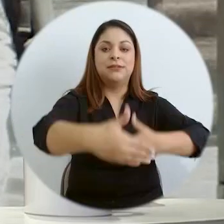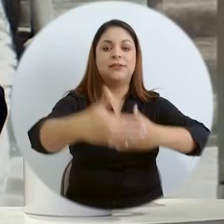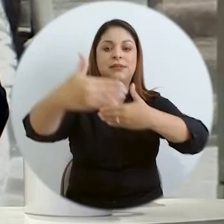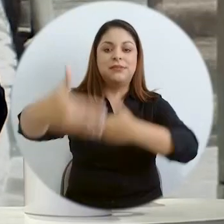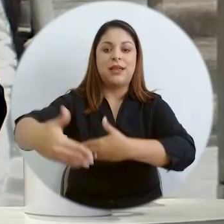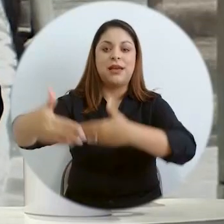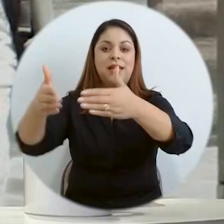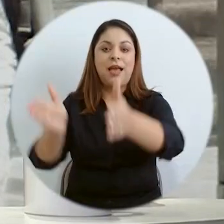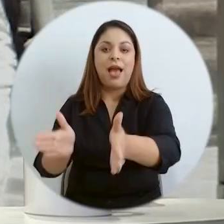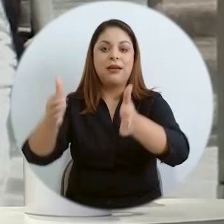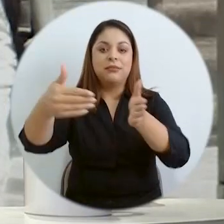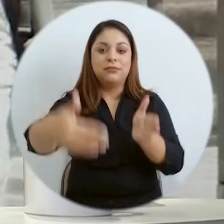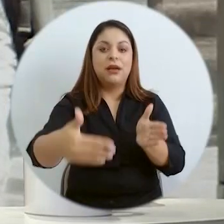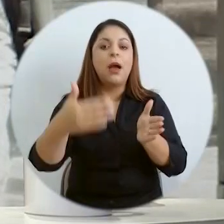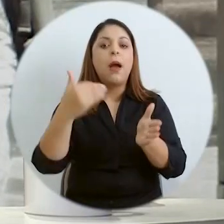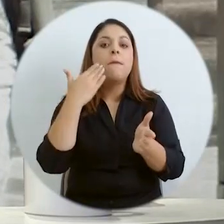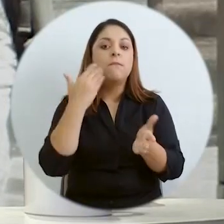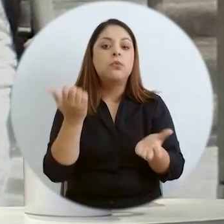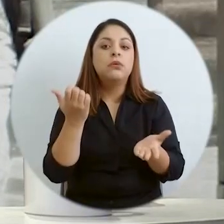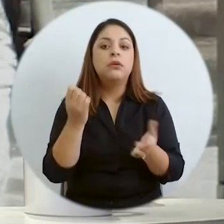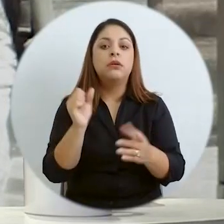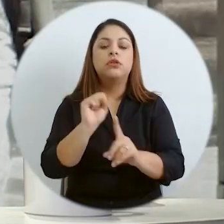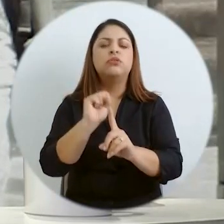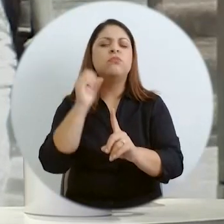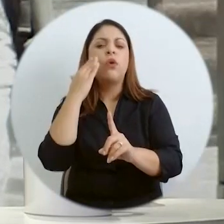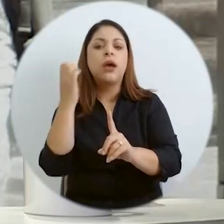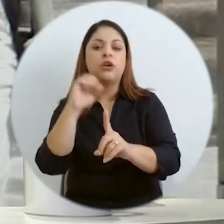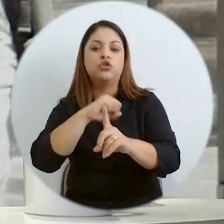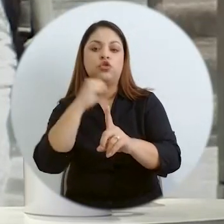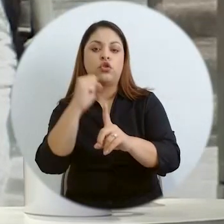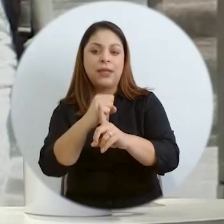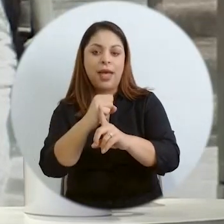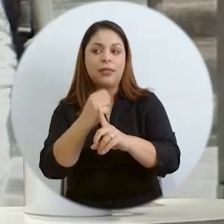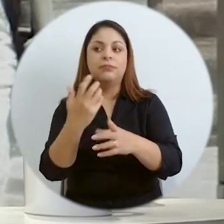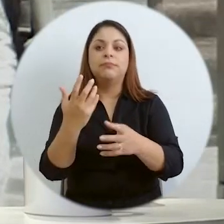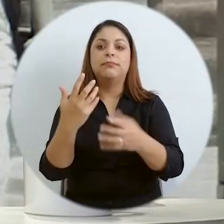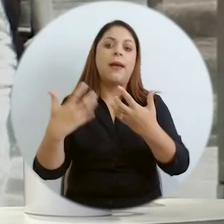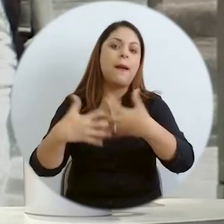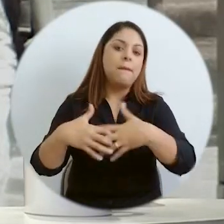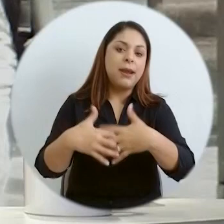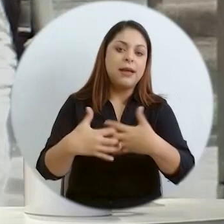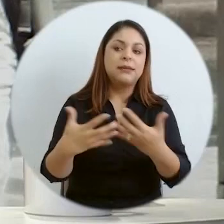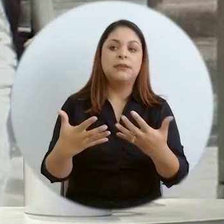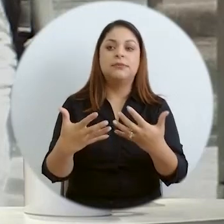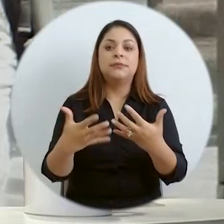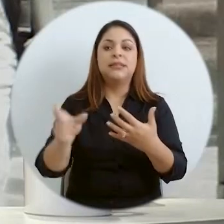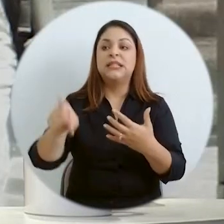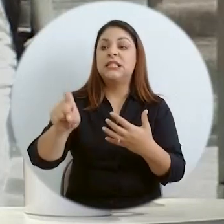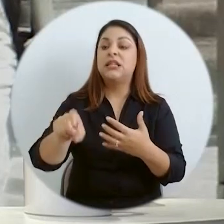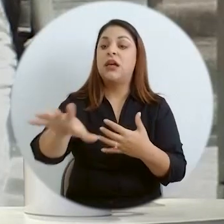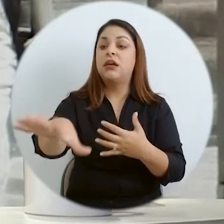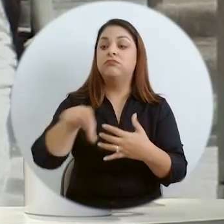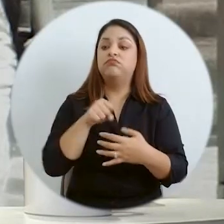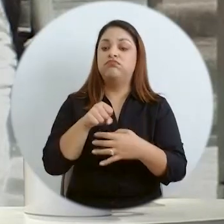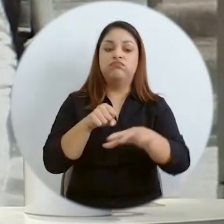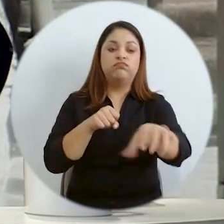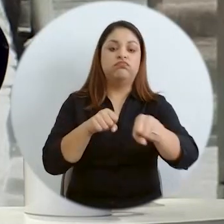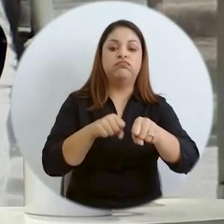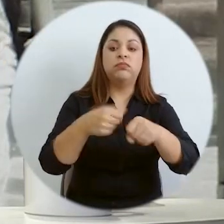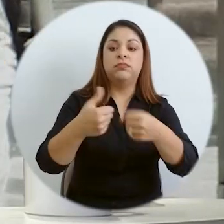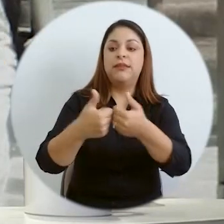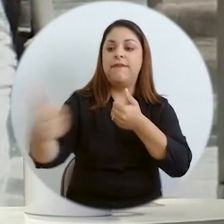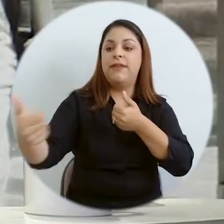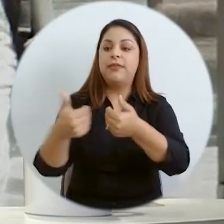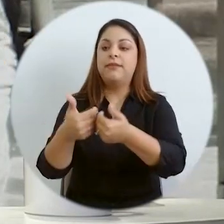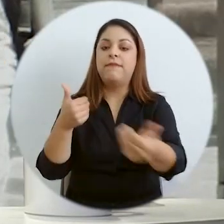el terreno se sigue segregando porque la sociedad o las empresas o todas las partes que están involucradas siguen necesitando